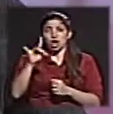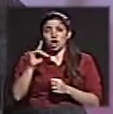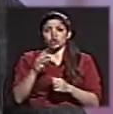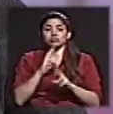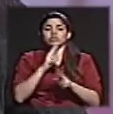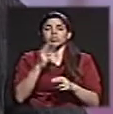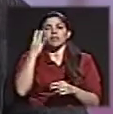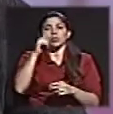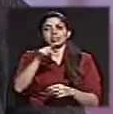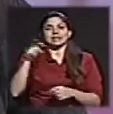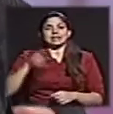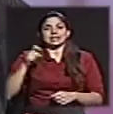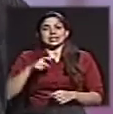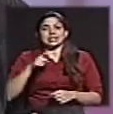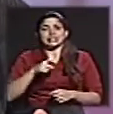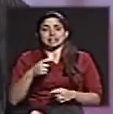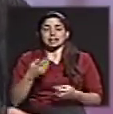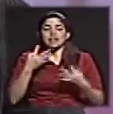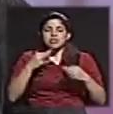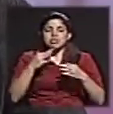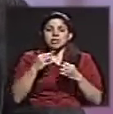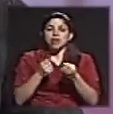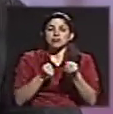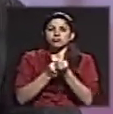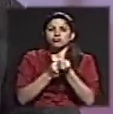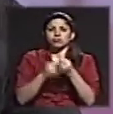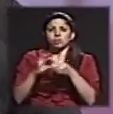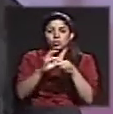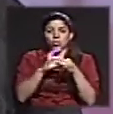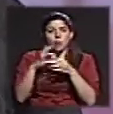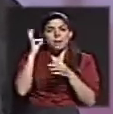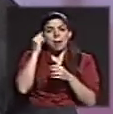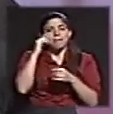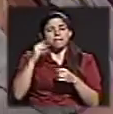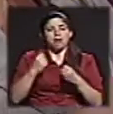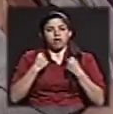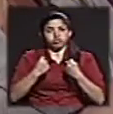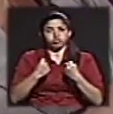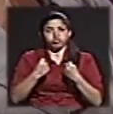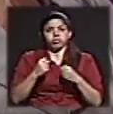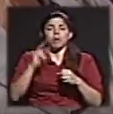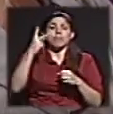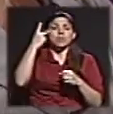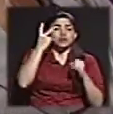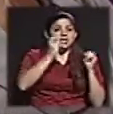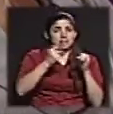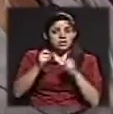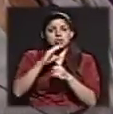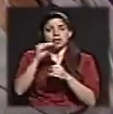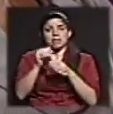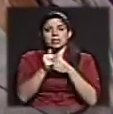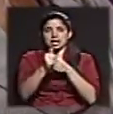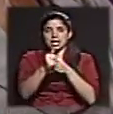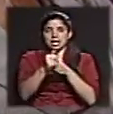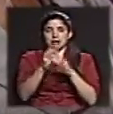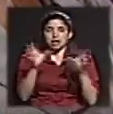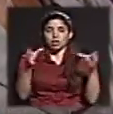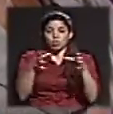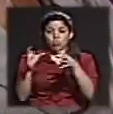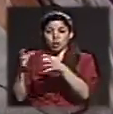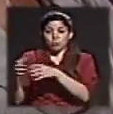muy concreta, ¿verdad?, que era lograr un proceso de unidad entre las mujeres para fortalecer los liderazgos políticos individuales y los liderazgos colectivos,